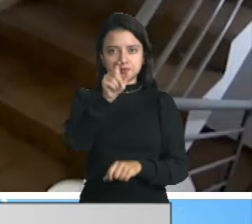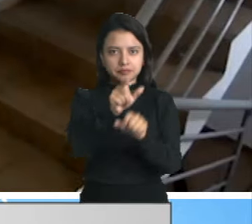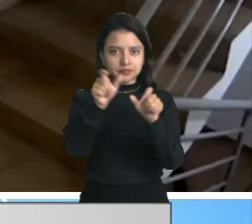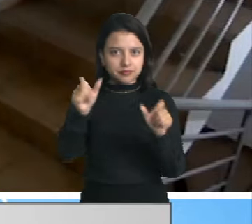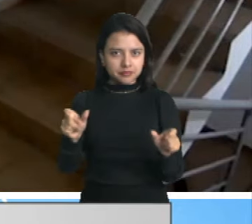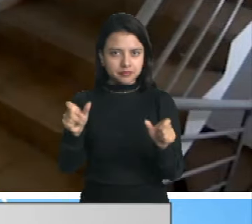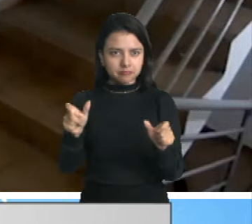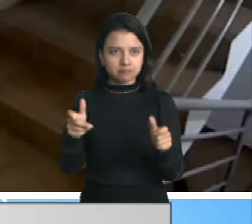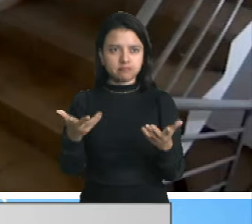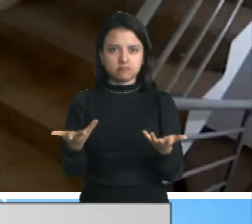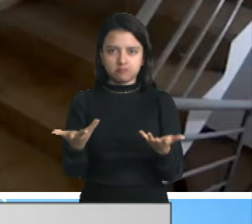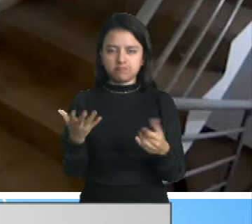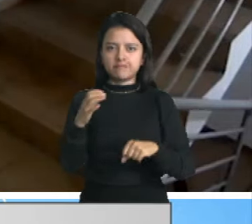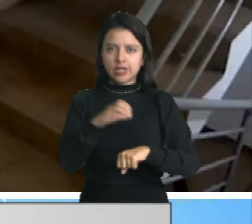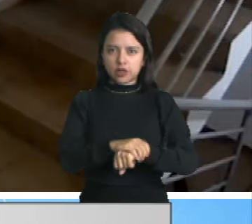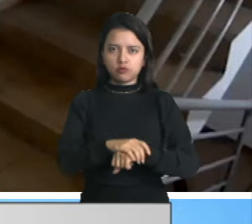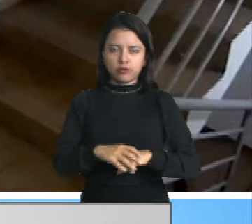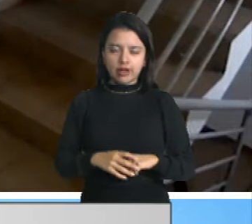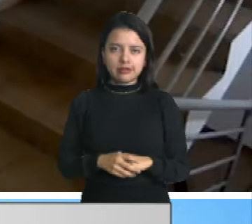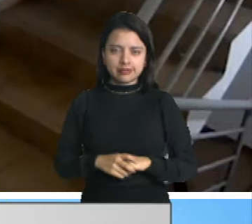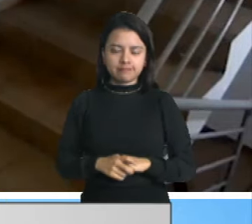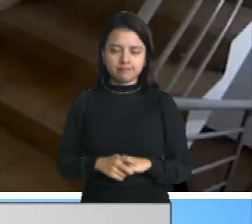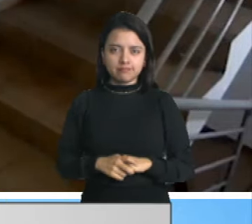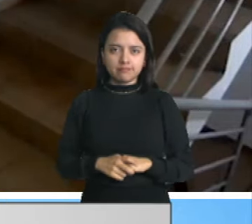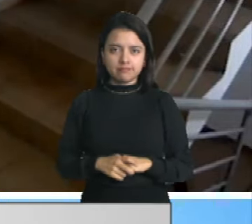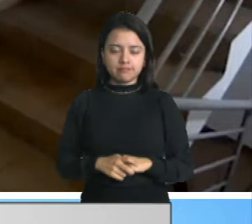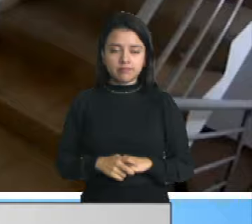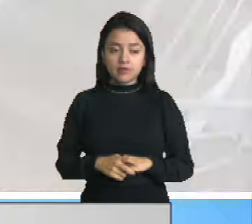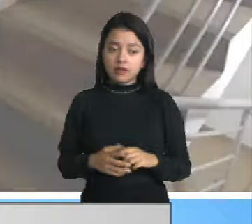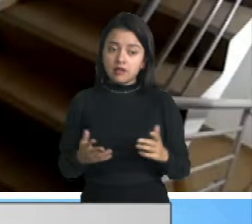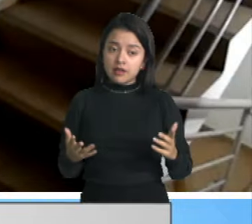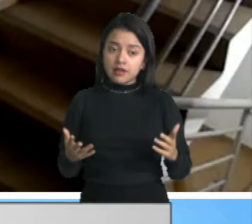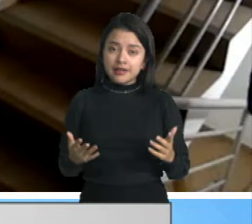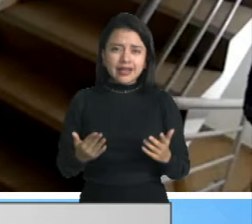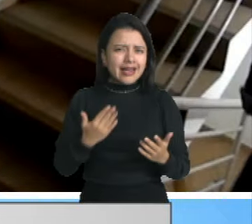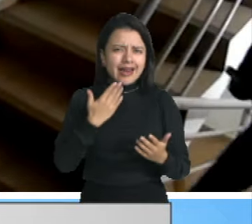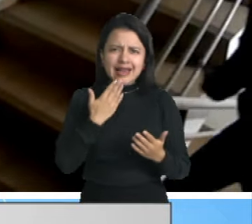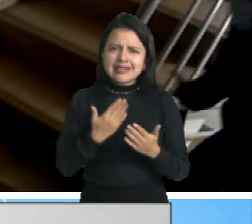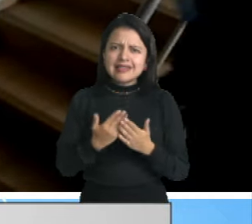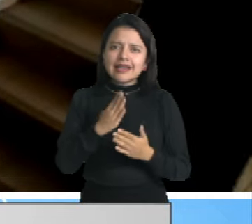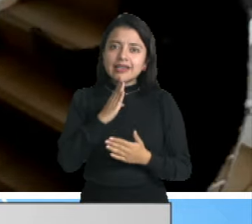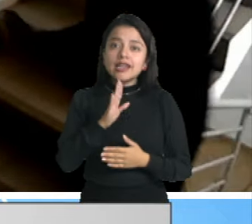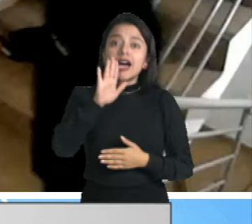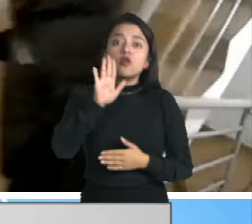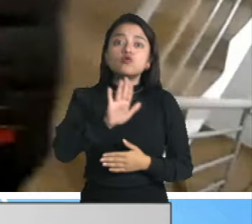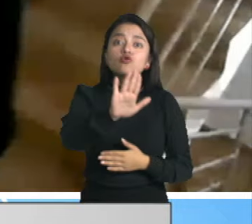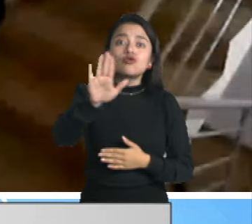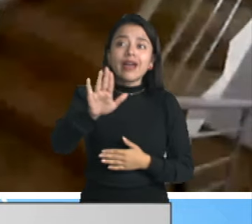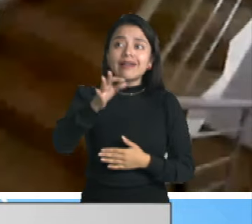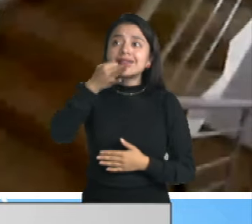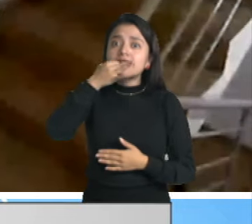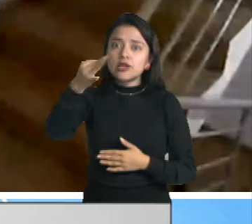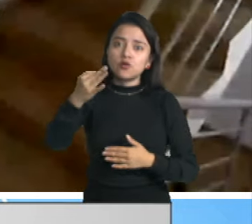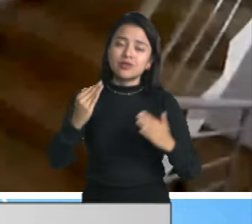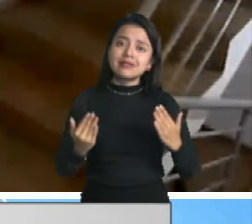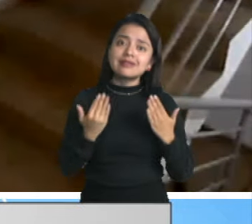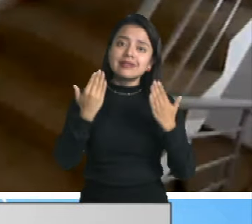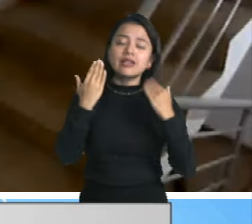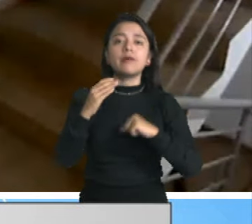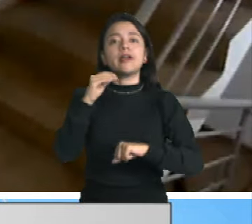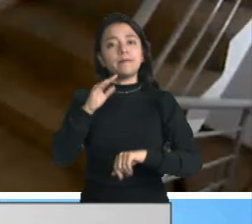bandas desarticuladas. Estos resultados han sido gracias a la colaboración de los ciudadanos con sus denuncias y a